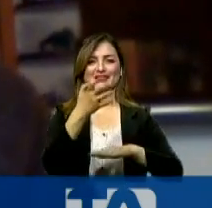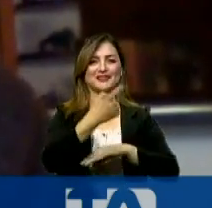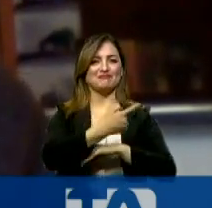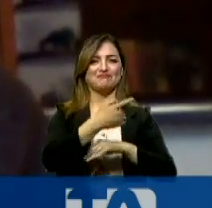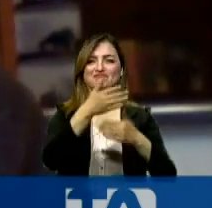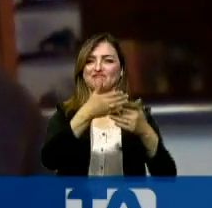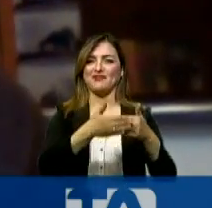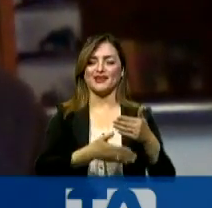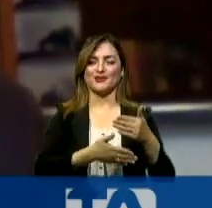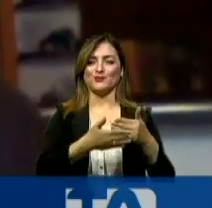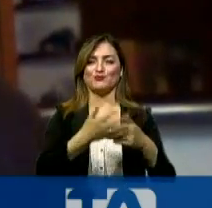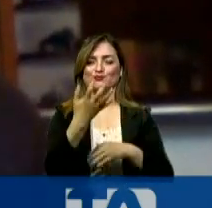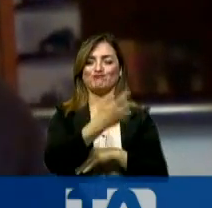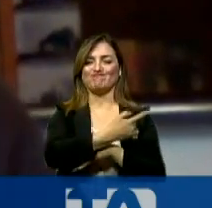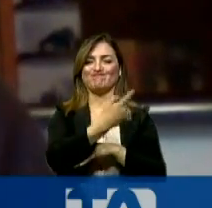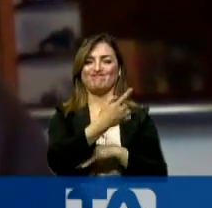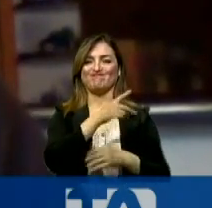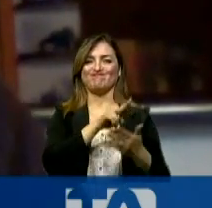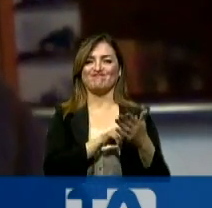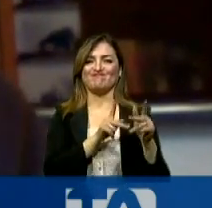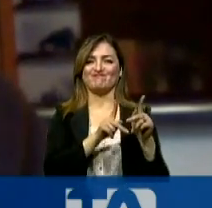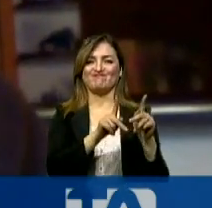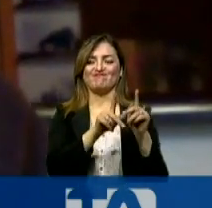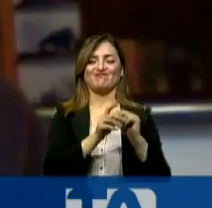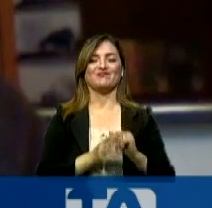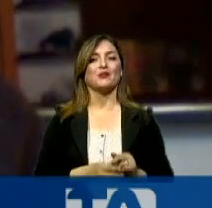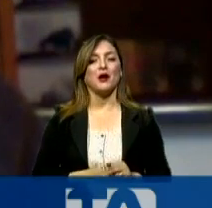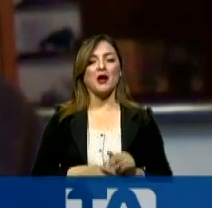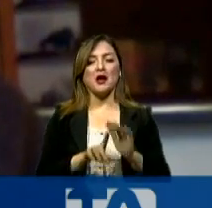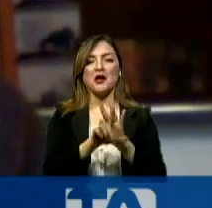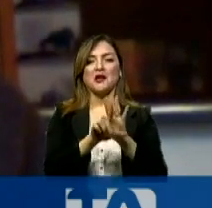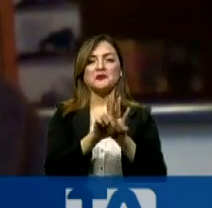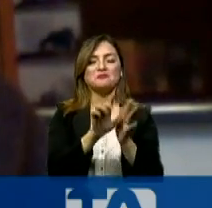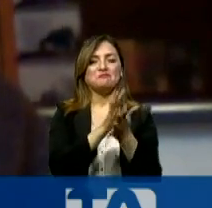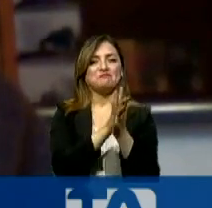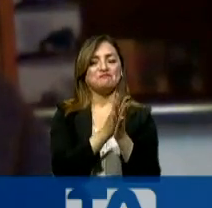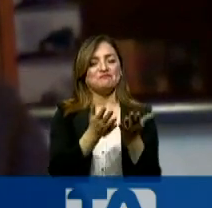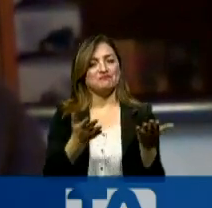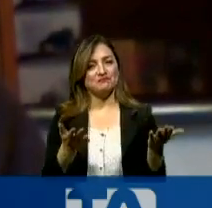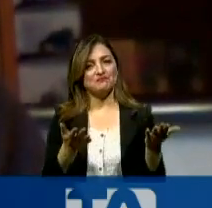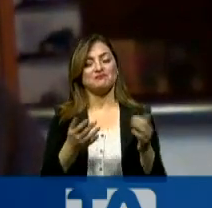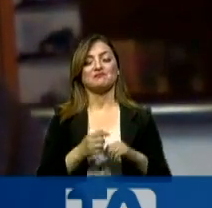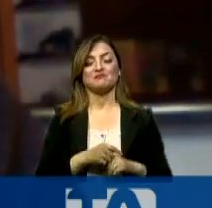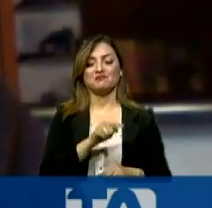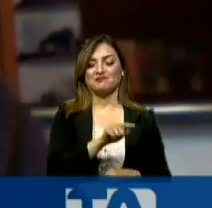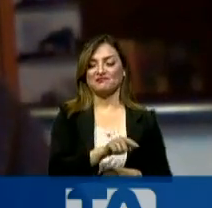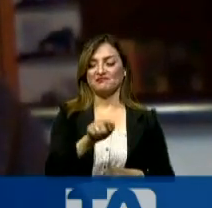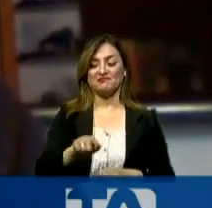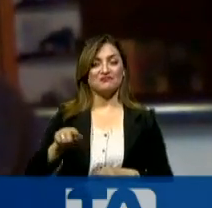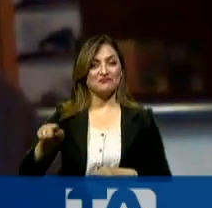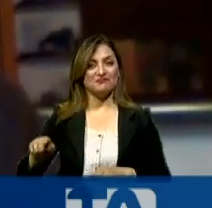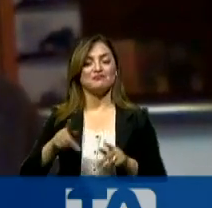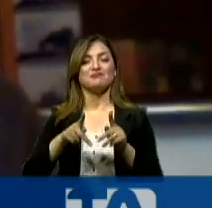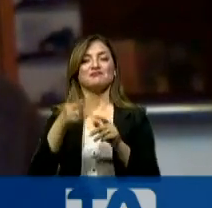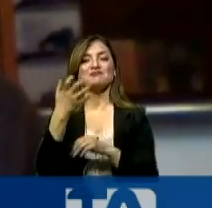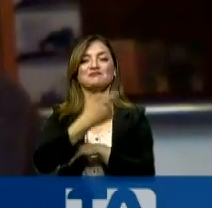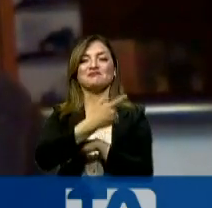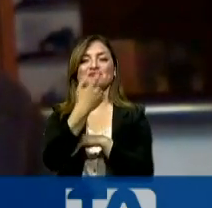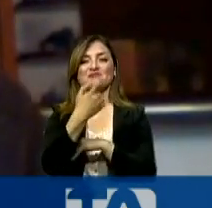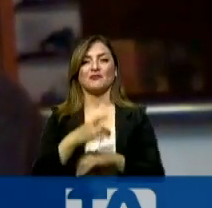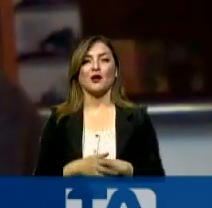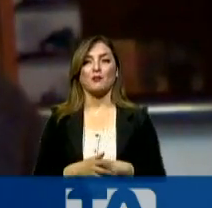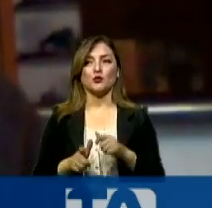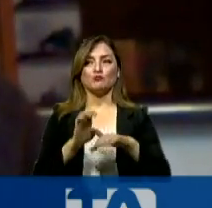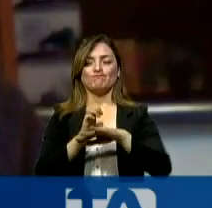permiten en polonia hungría rumanía eslovaquia pues entraríamos en un periodo de irregularidad